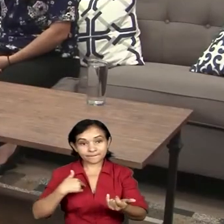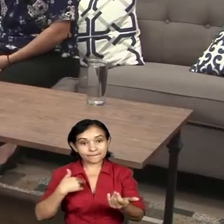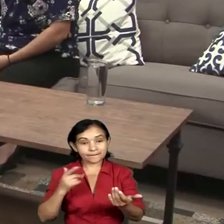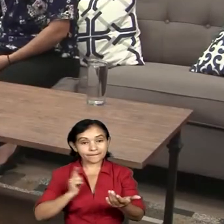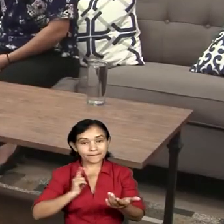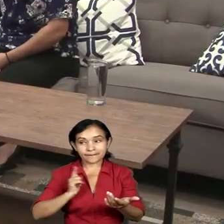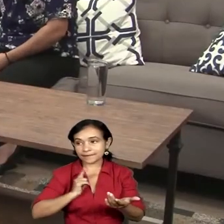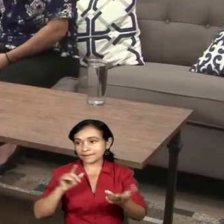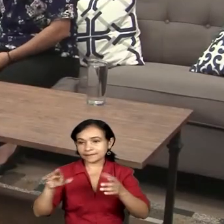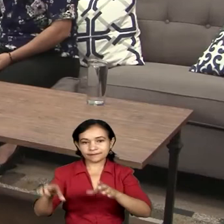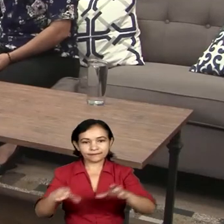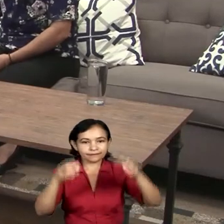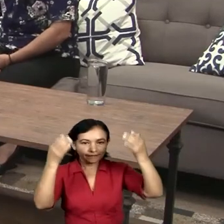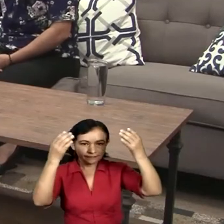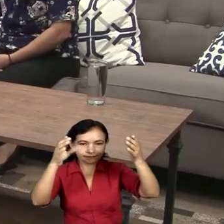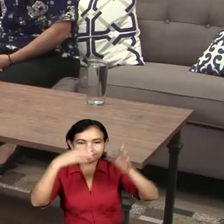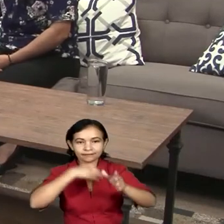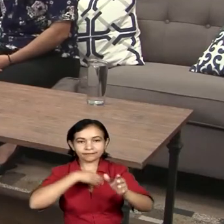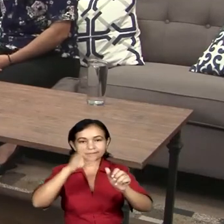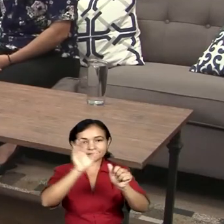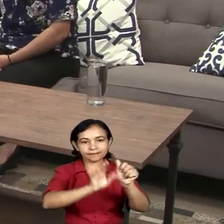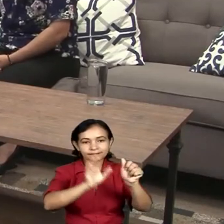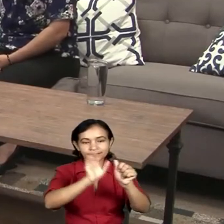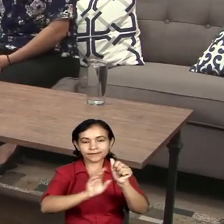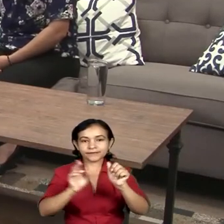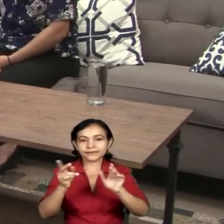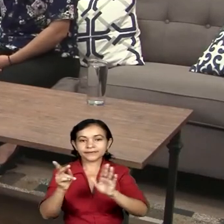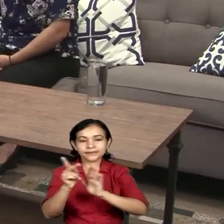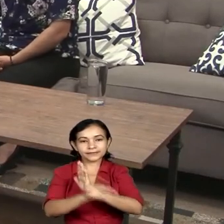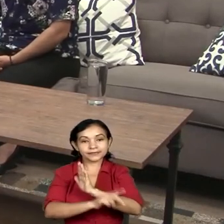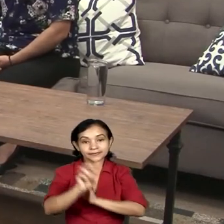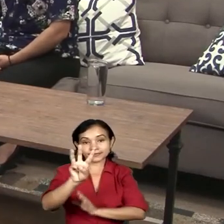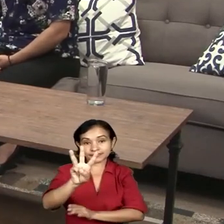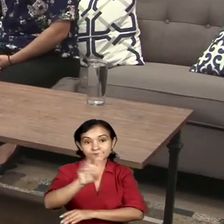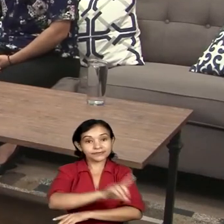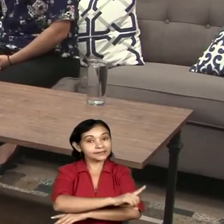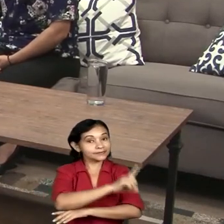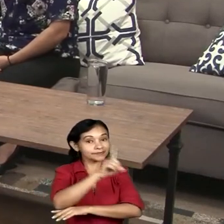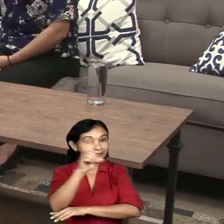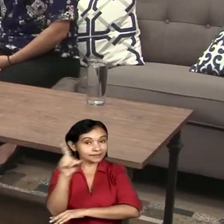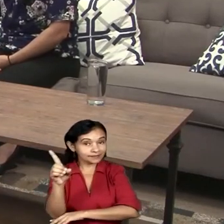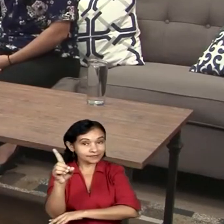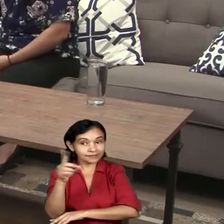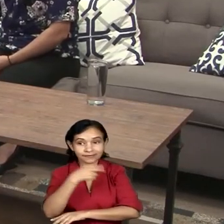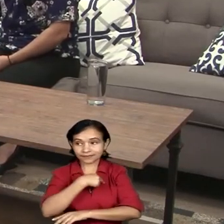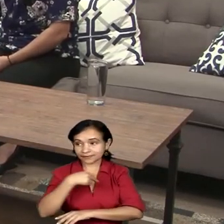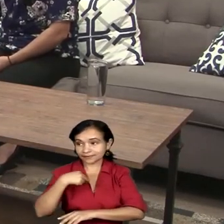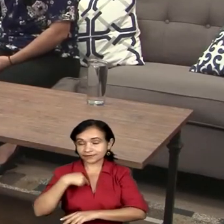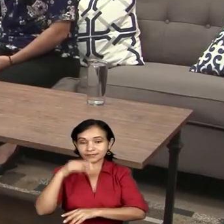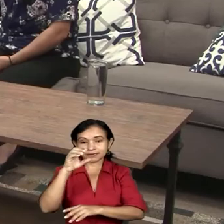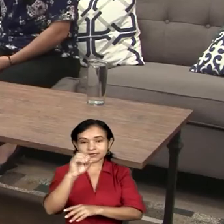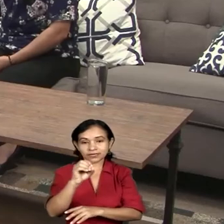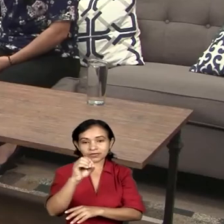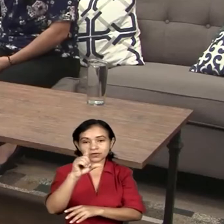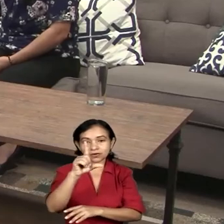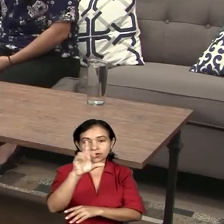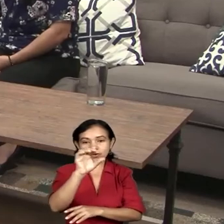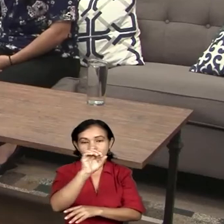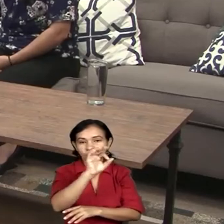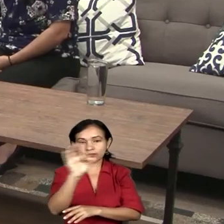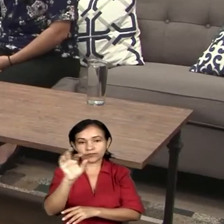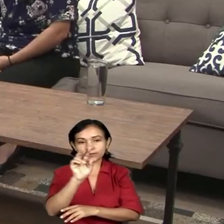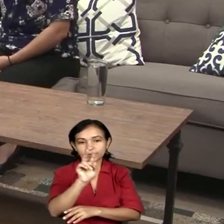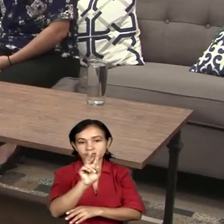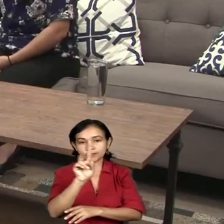un repertorio cultural de cada uno de los países durante estos 3 días. Se va a llevar a cabo acá en el Olof Palme del 21